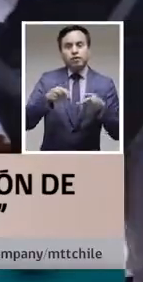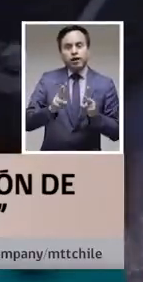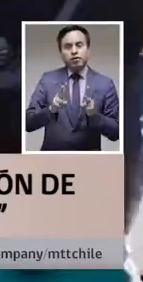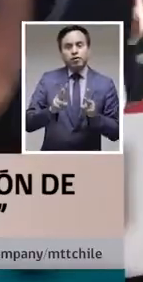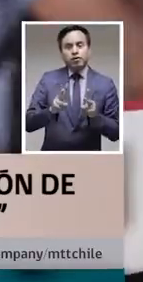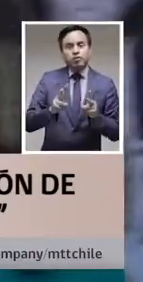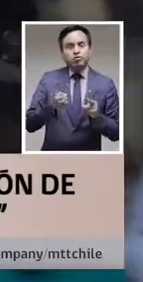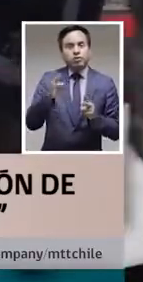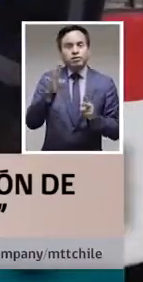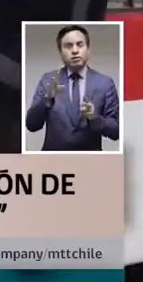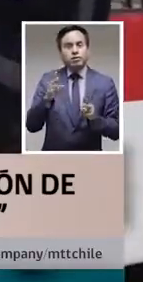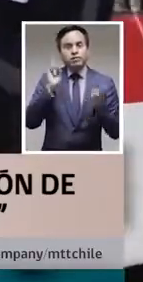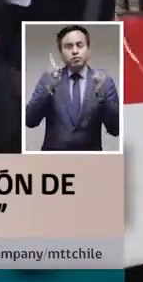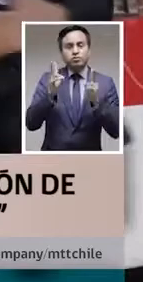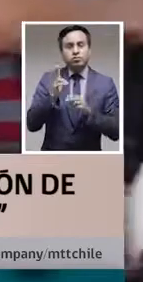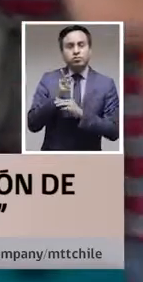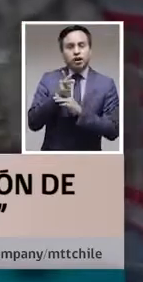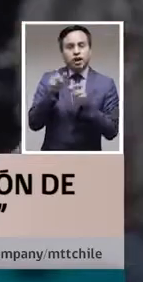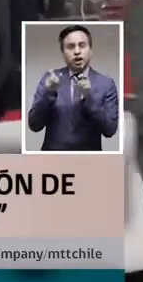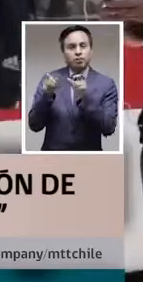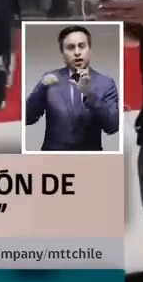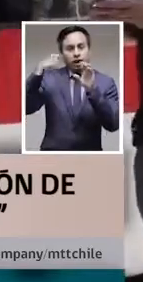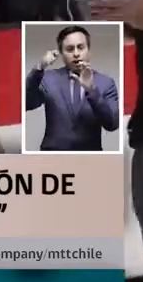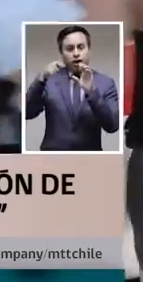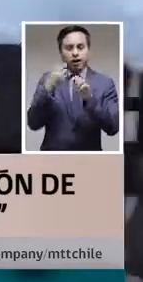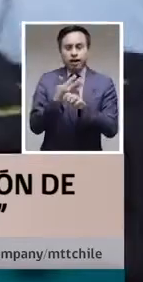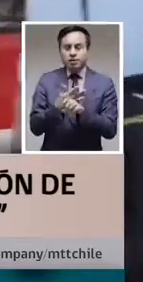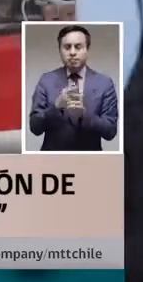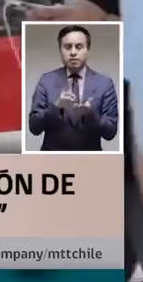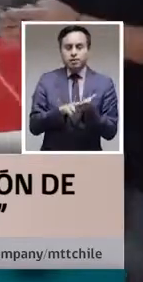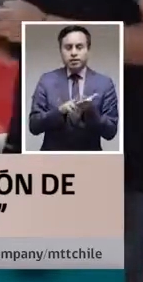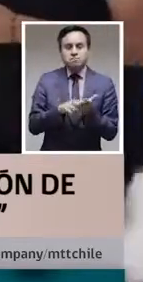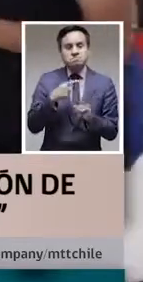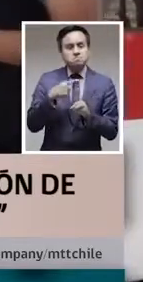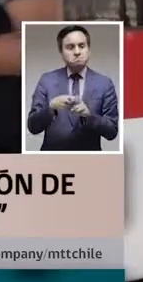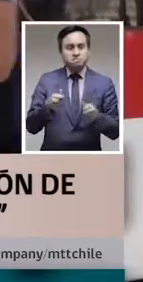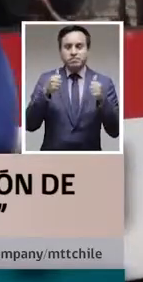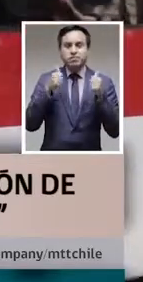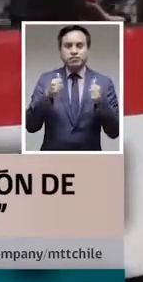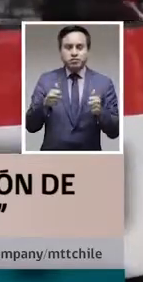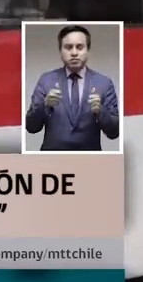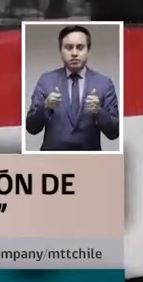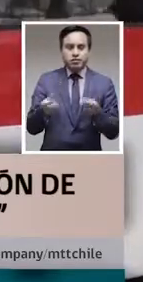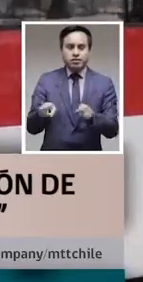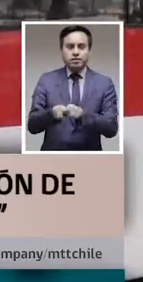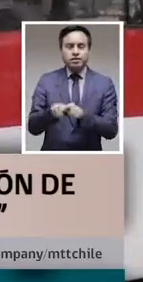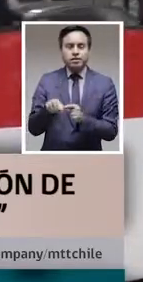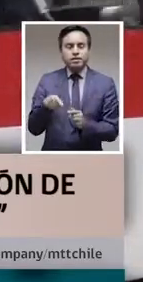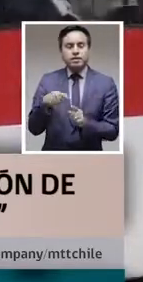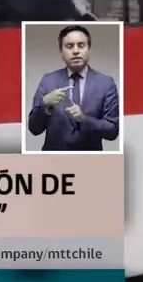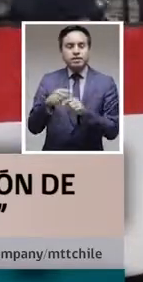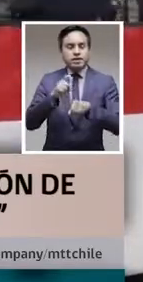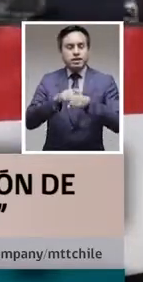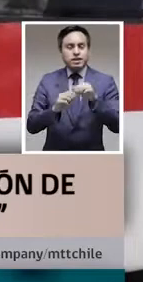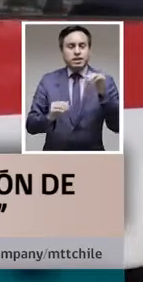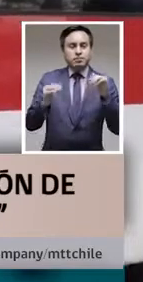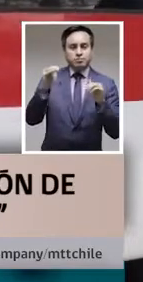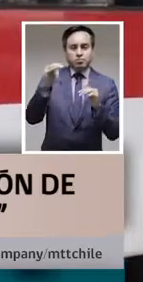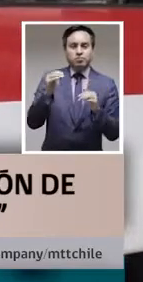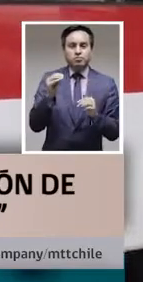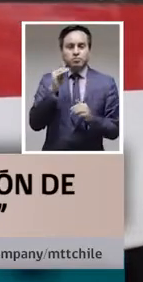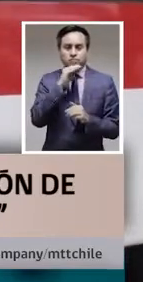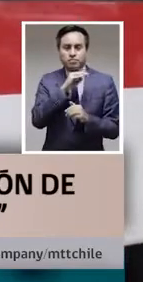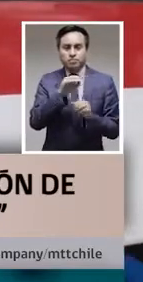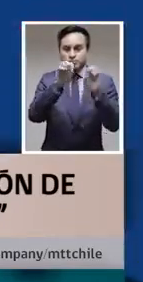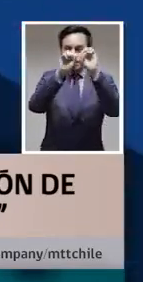las pistas solo bus controladas por cámara, que han resultado tremendamente exitosas, dando las ventajas de tiempo que buscábamos para